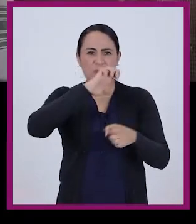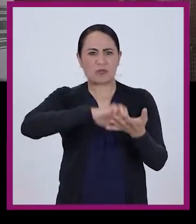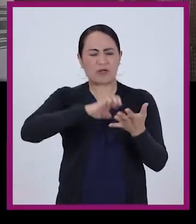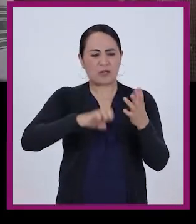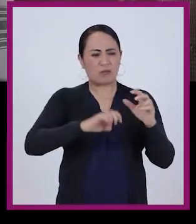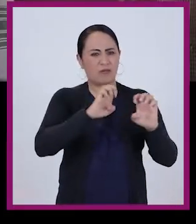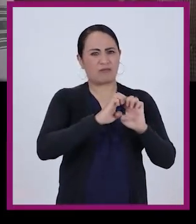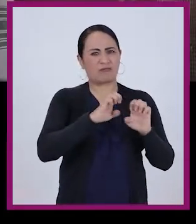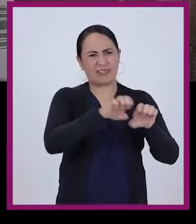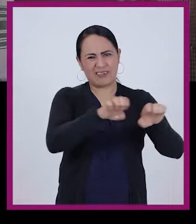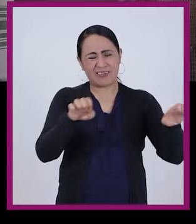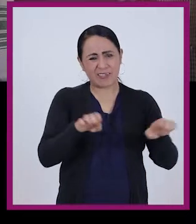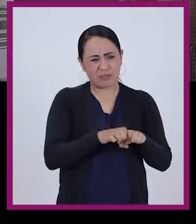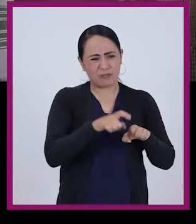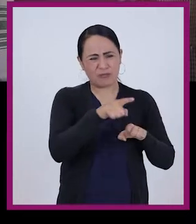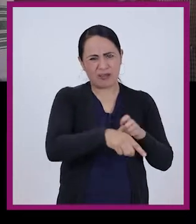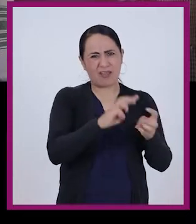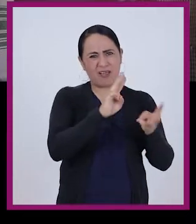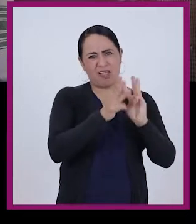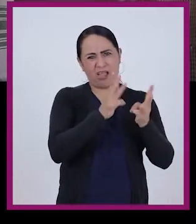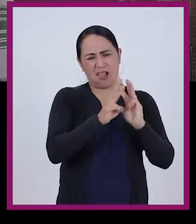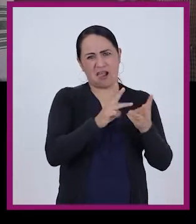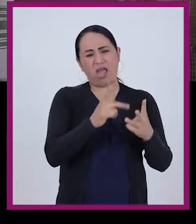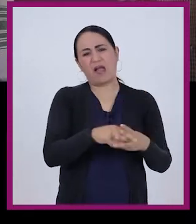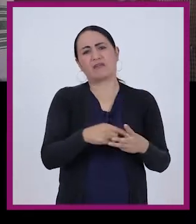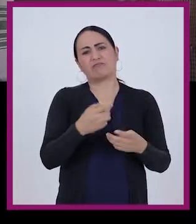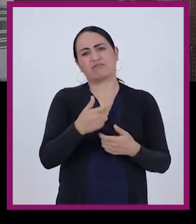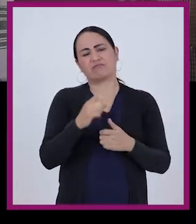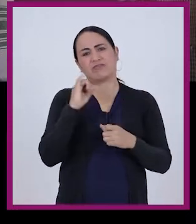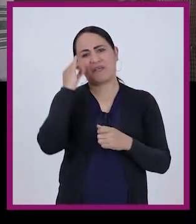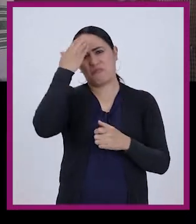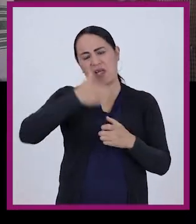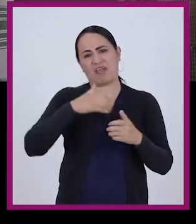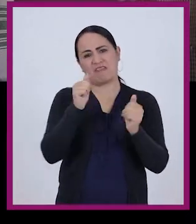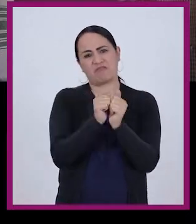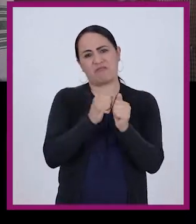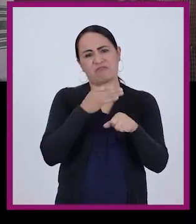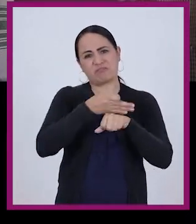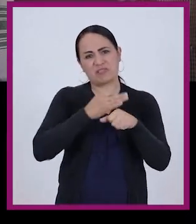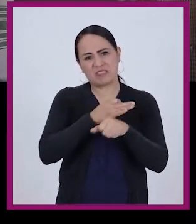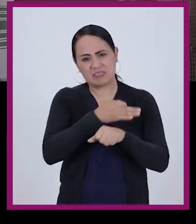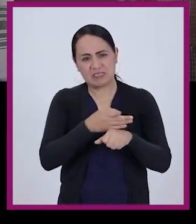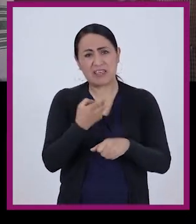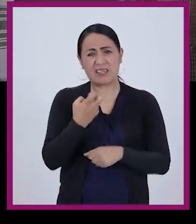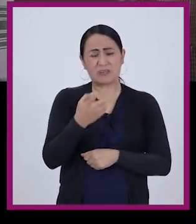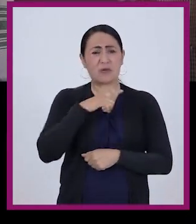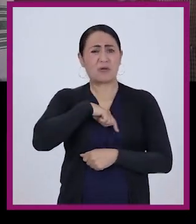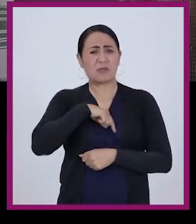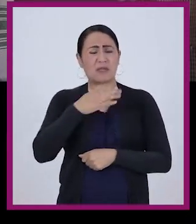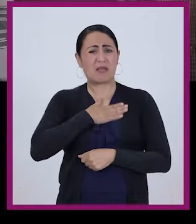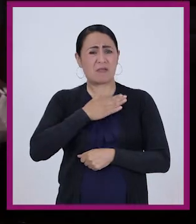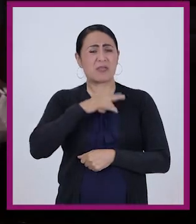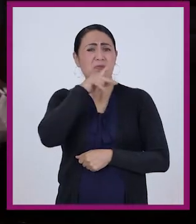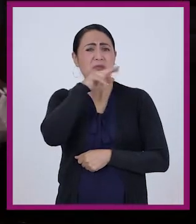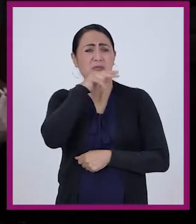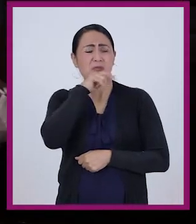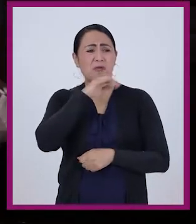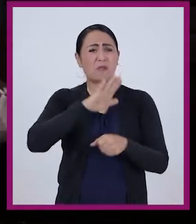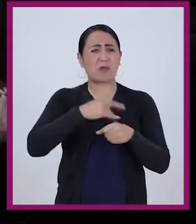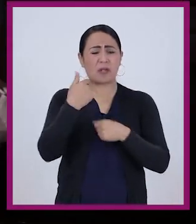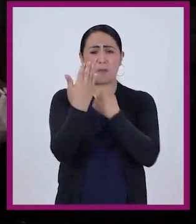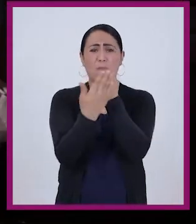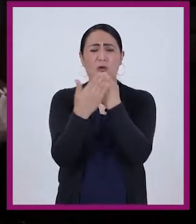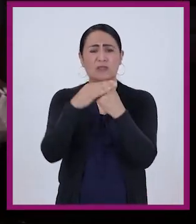Por ejemplo, en el chat de mi equipo solo comparten puros memes. Y aunque me hacen reír, pues sí me preocupa esto, porque si seguimos